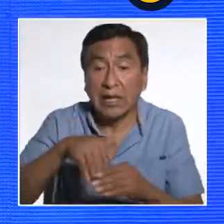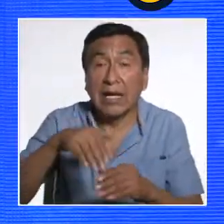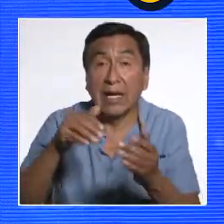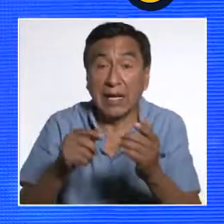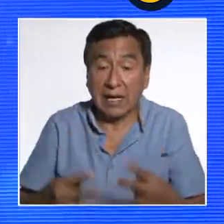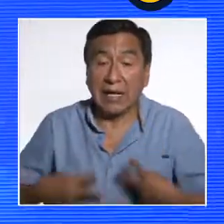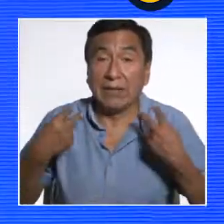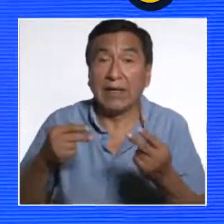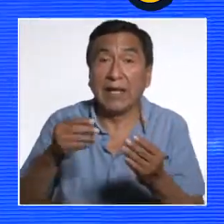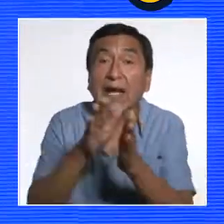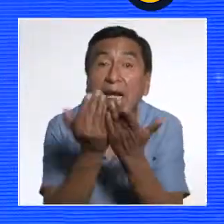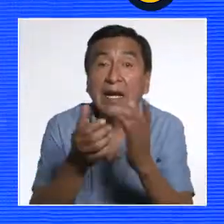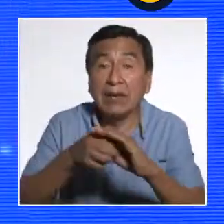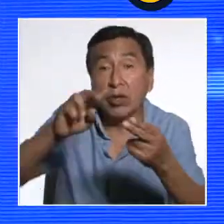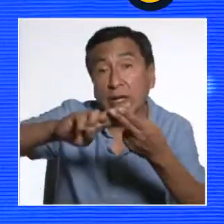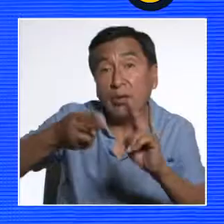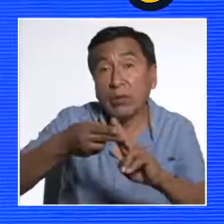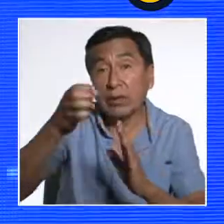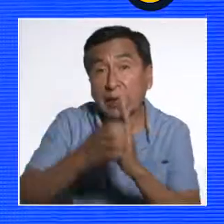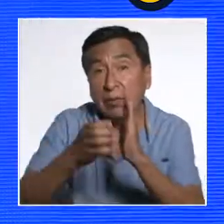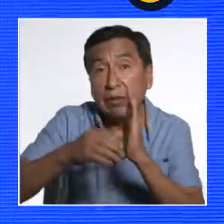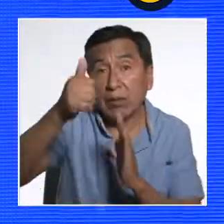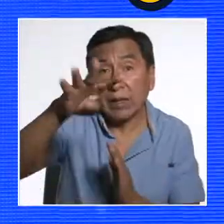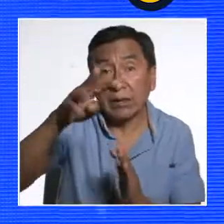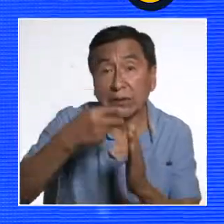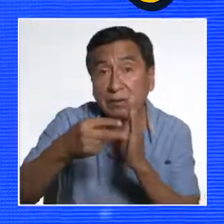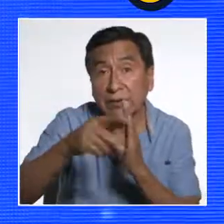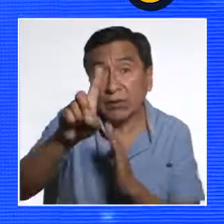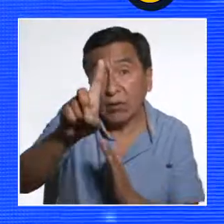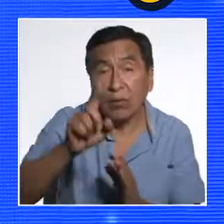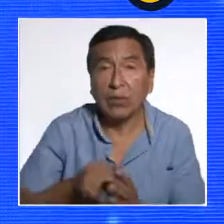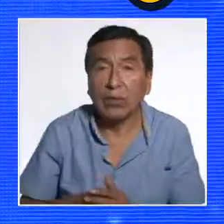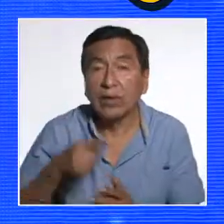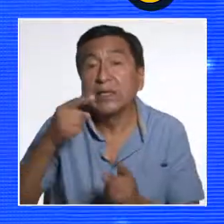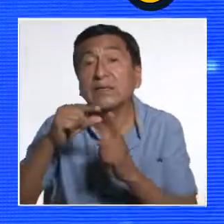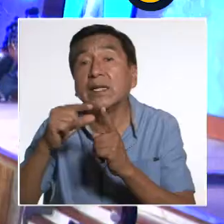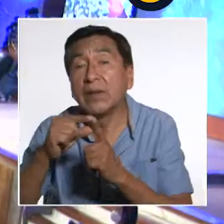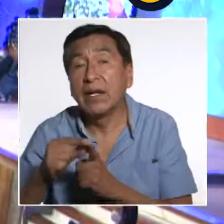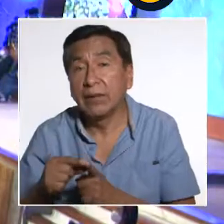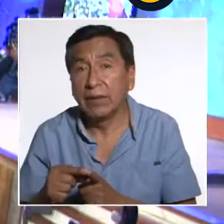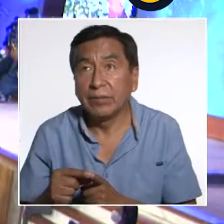vida. En el libro de Números 14:1 dice la palabra: